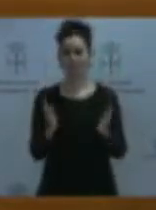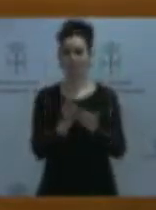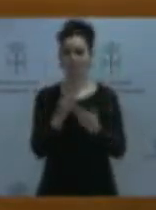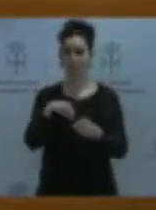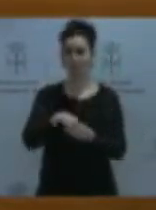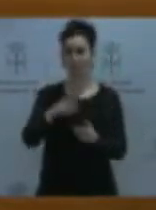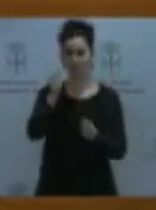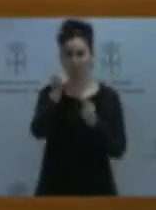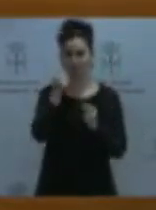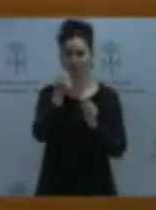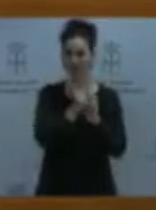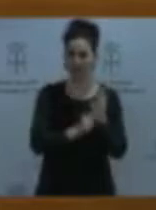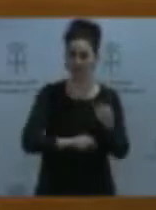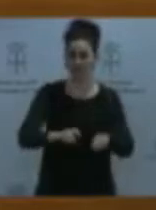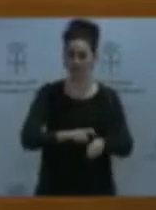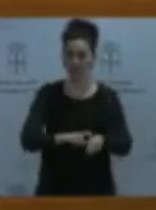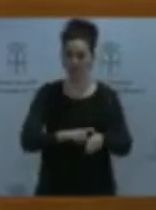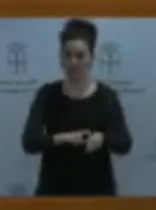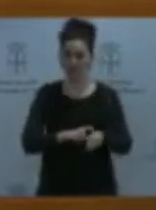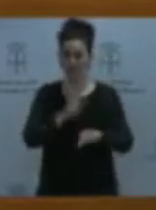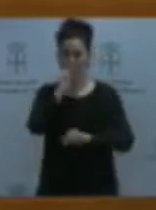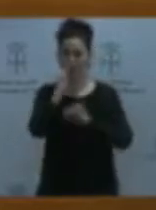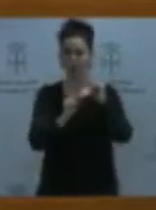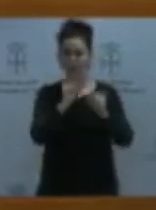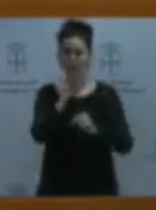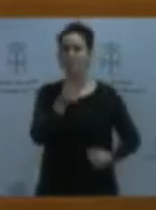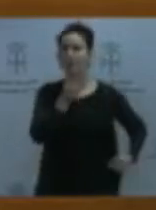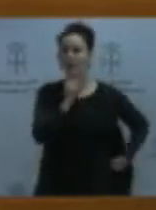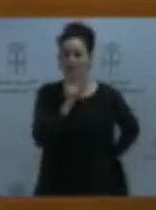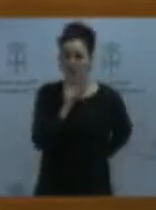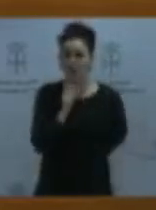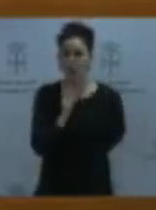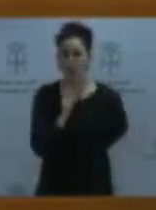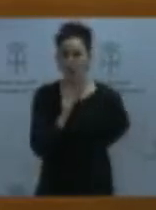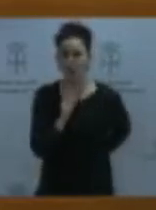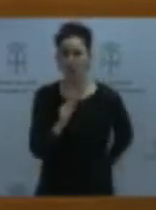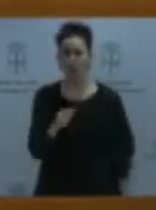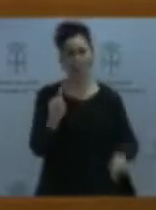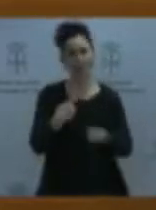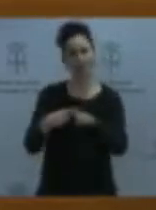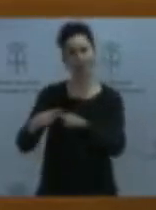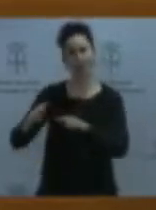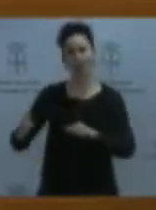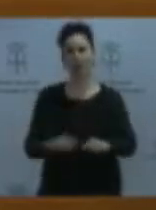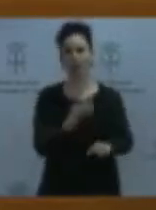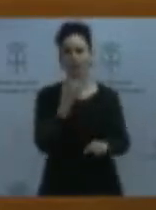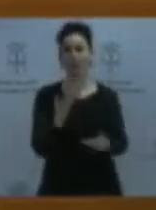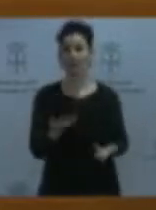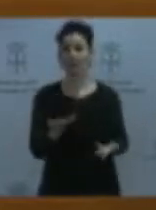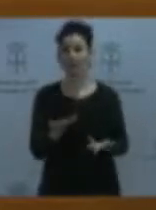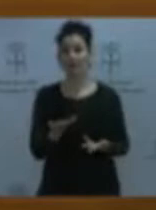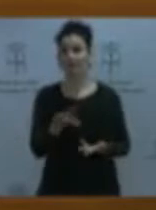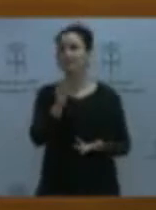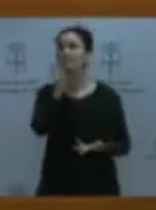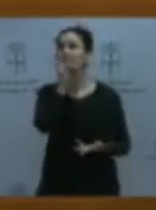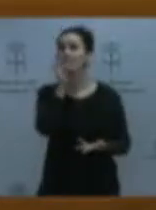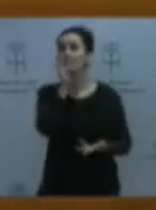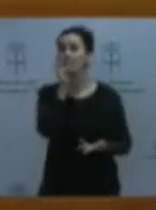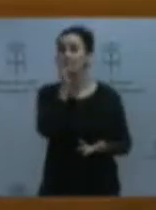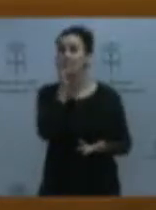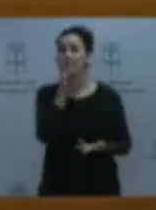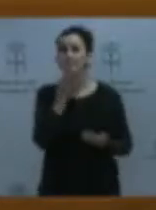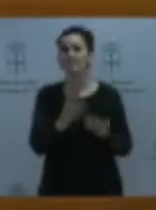la Vespa, sus diferencias, etcétera. Bueno, pues aún no se han realizado estos cursos. Y se está llamando